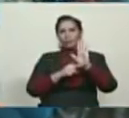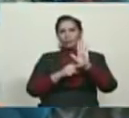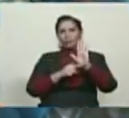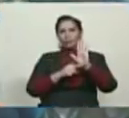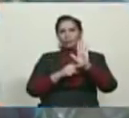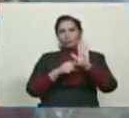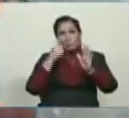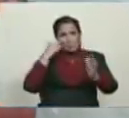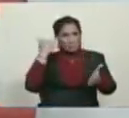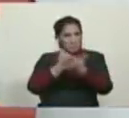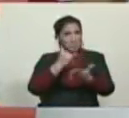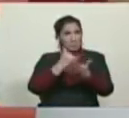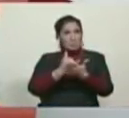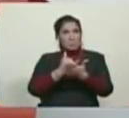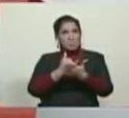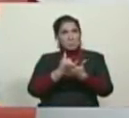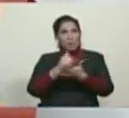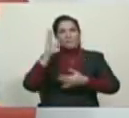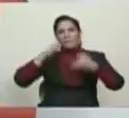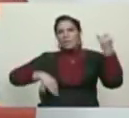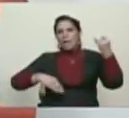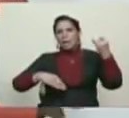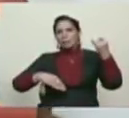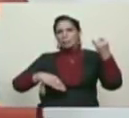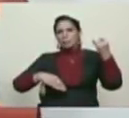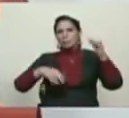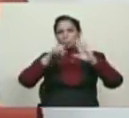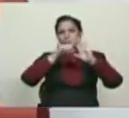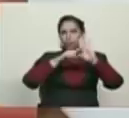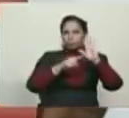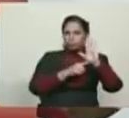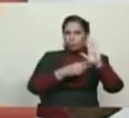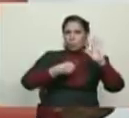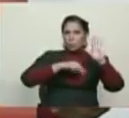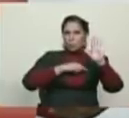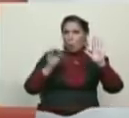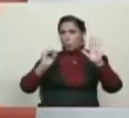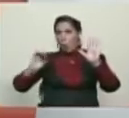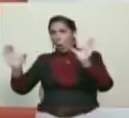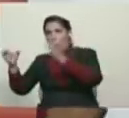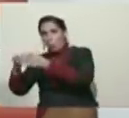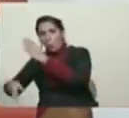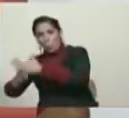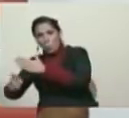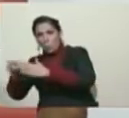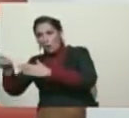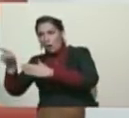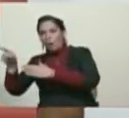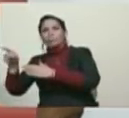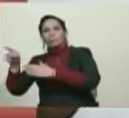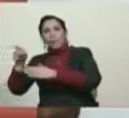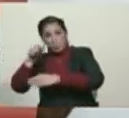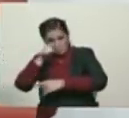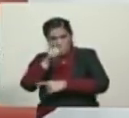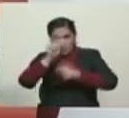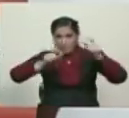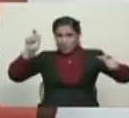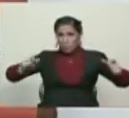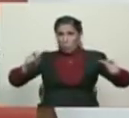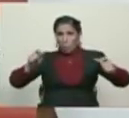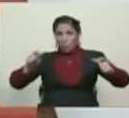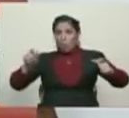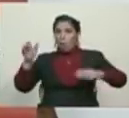Vamos a ver al final quién cumple. ¿Cumplen ellos o cumplimos nosotros? Y usted, señor opositor, evalúe. Una vez más lo